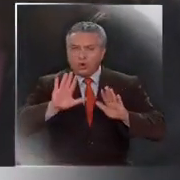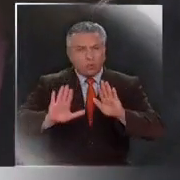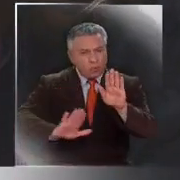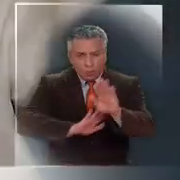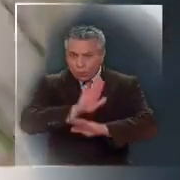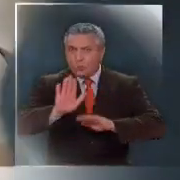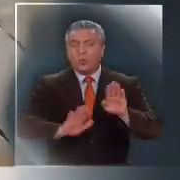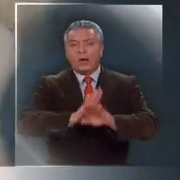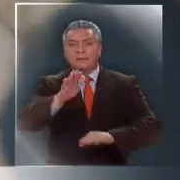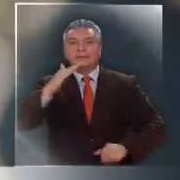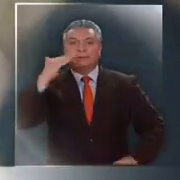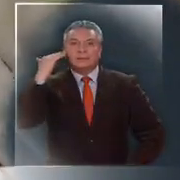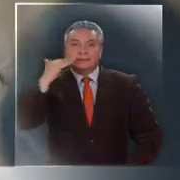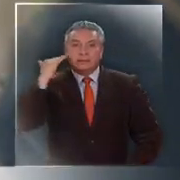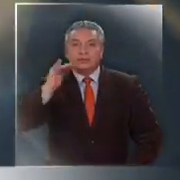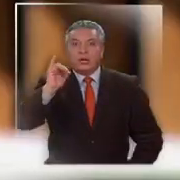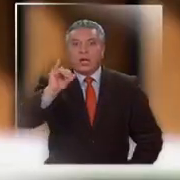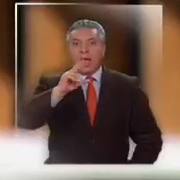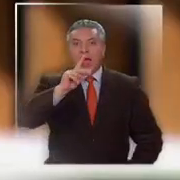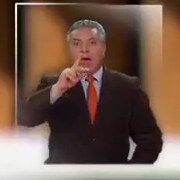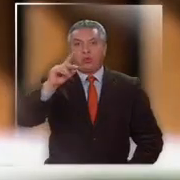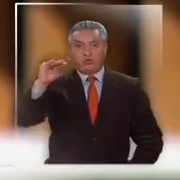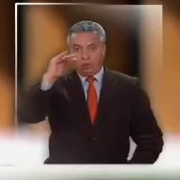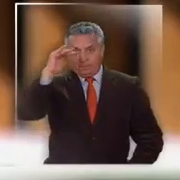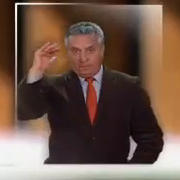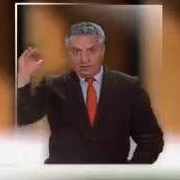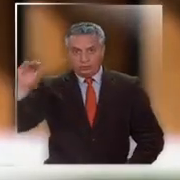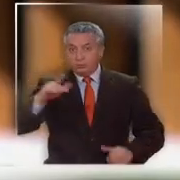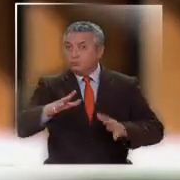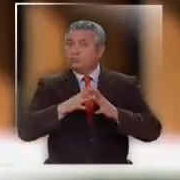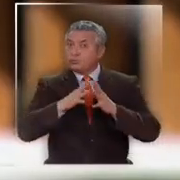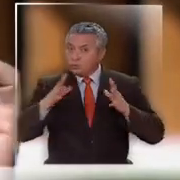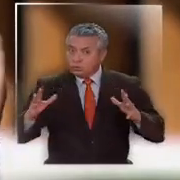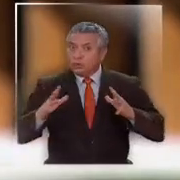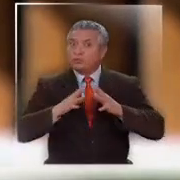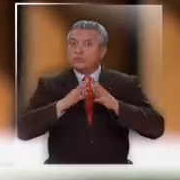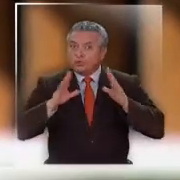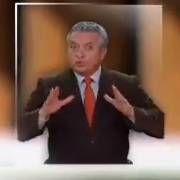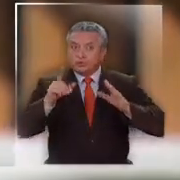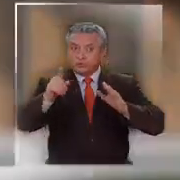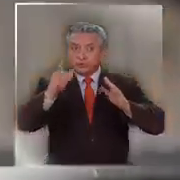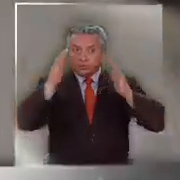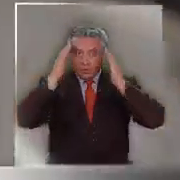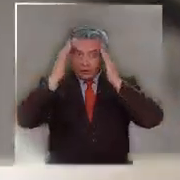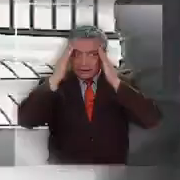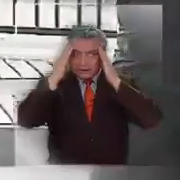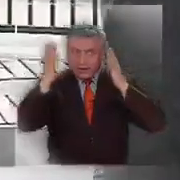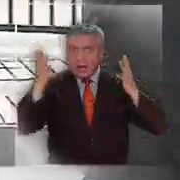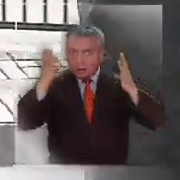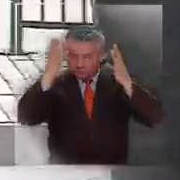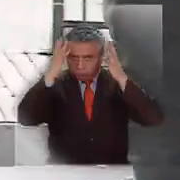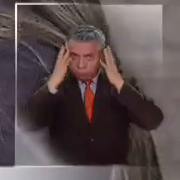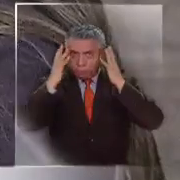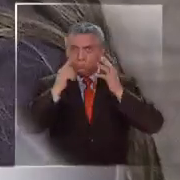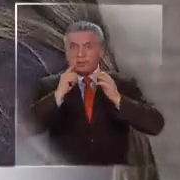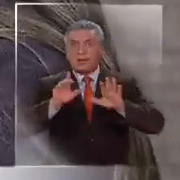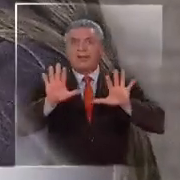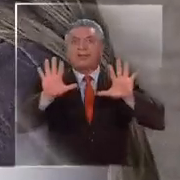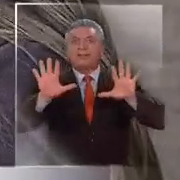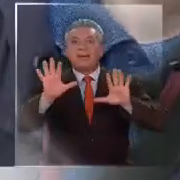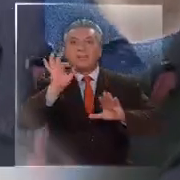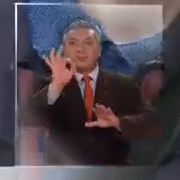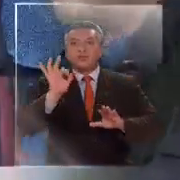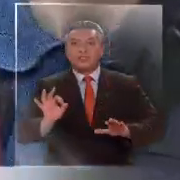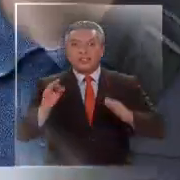con los niños y los adultos mayores. Mucha, mucha atención con cubrir la cabeza, porque la cabeza es el 10% de la